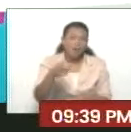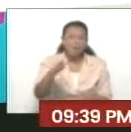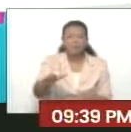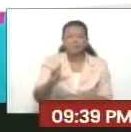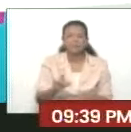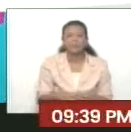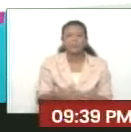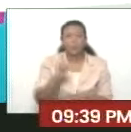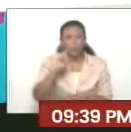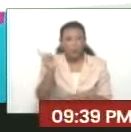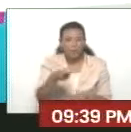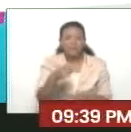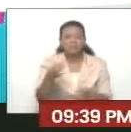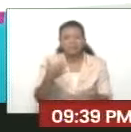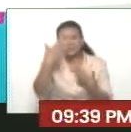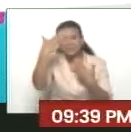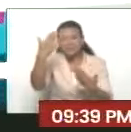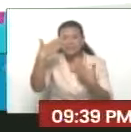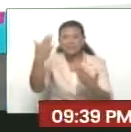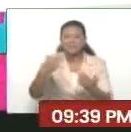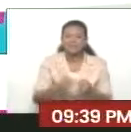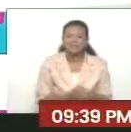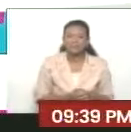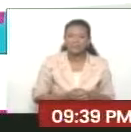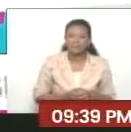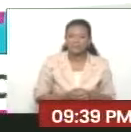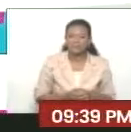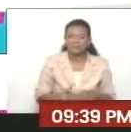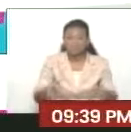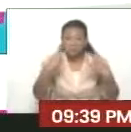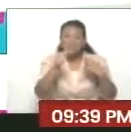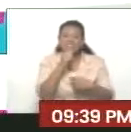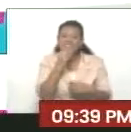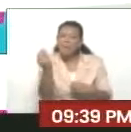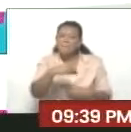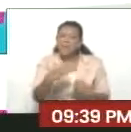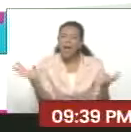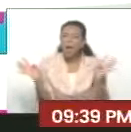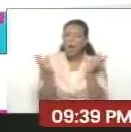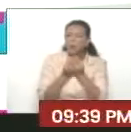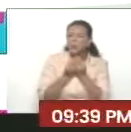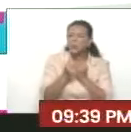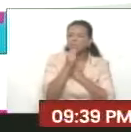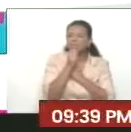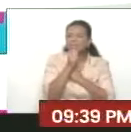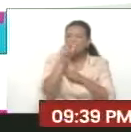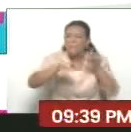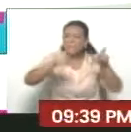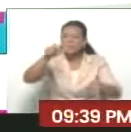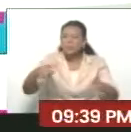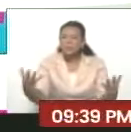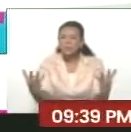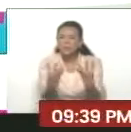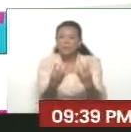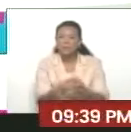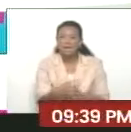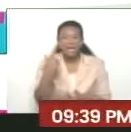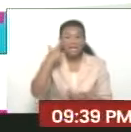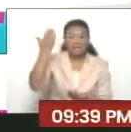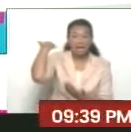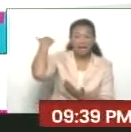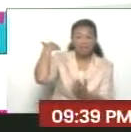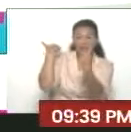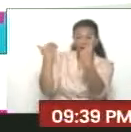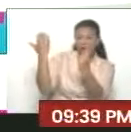¿Ah? Un abrazo. Muéstrame ahí quién más está contigo, para ver, mira. Mira, ¿y ese gentío quién